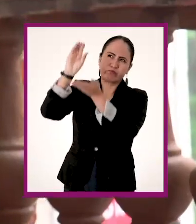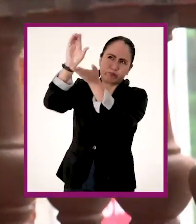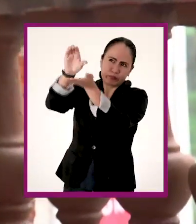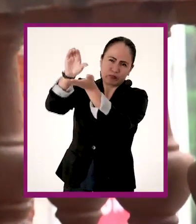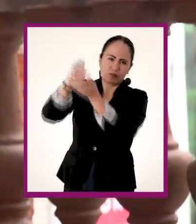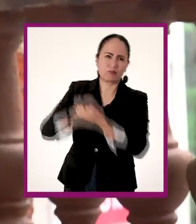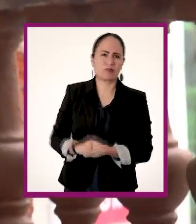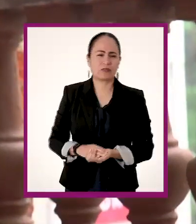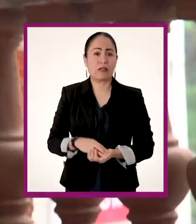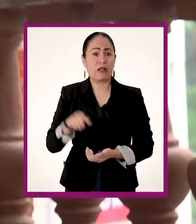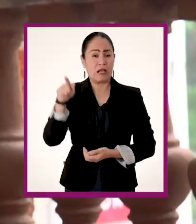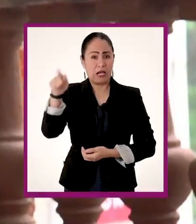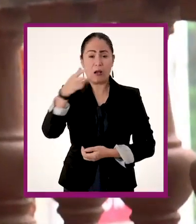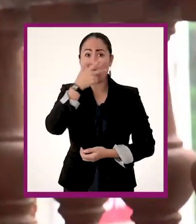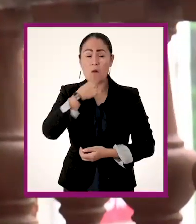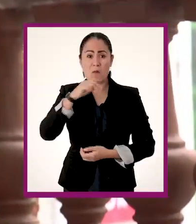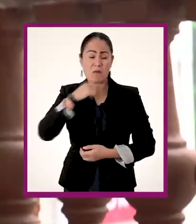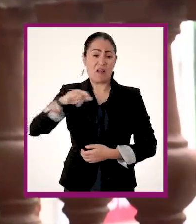la cara,